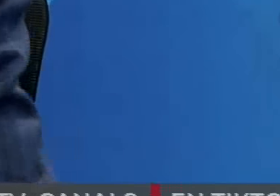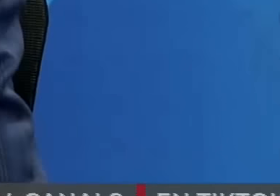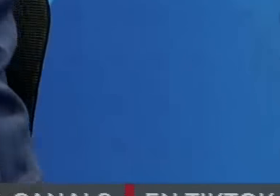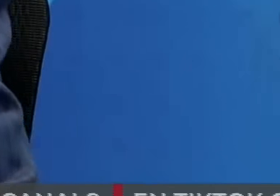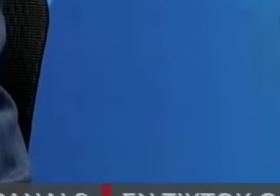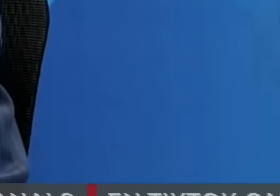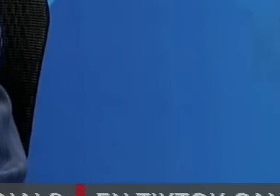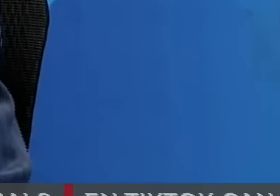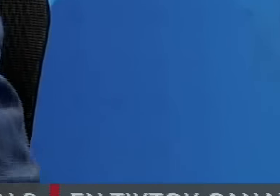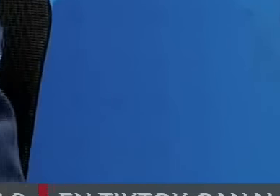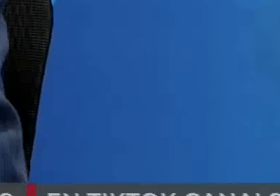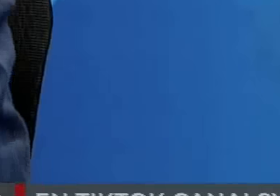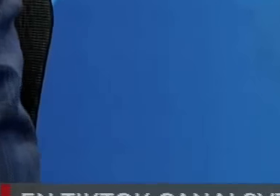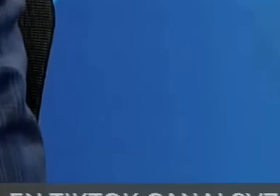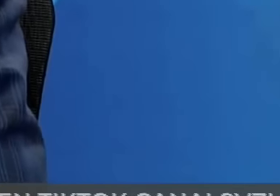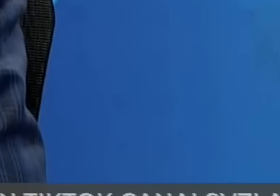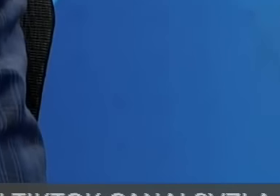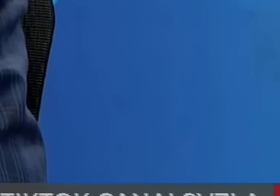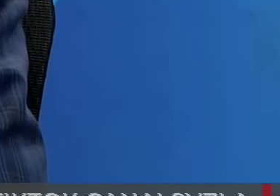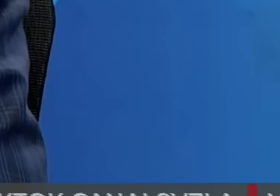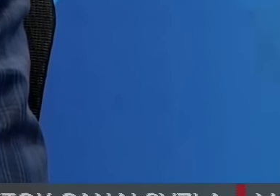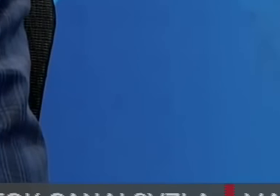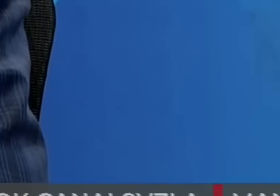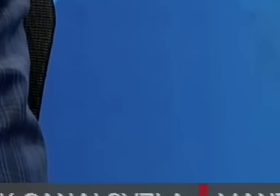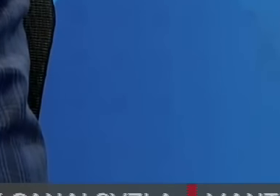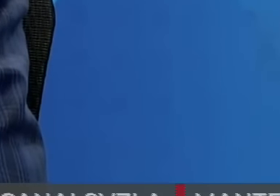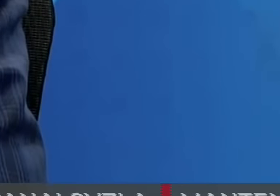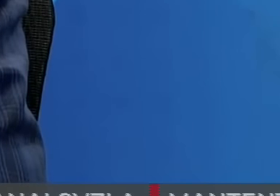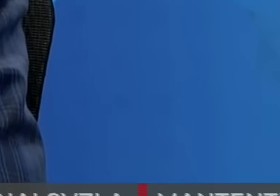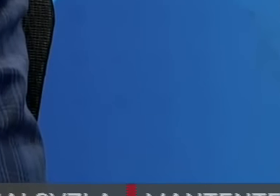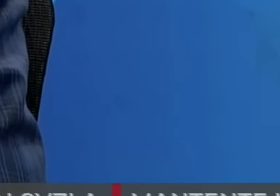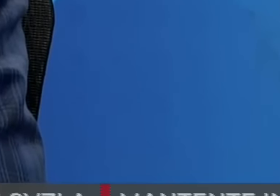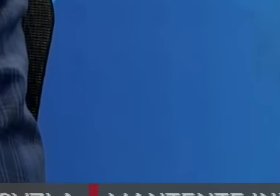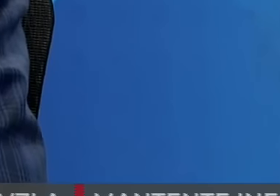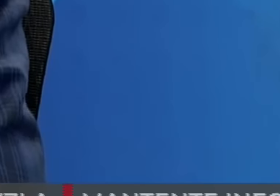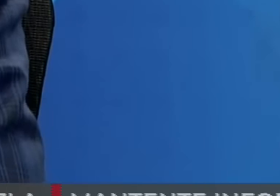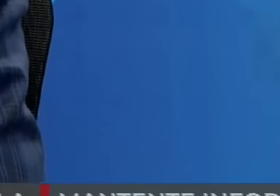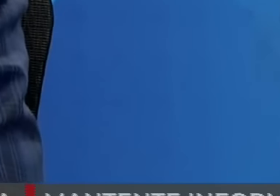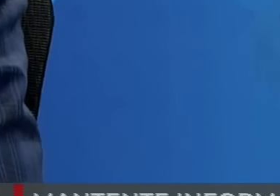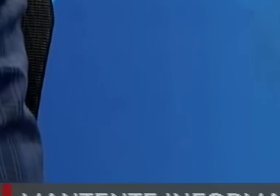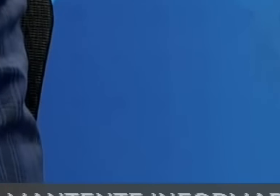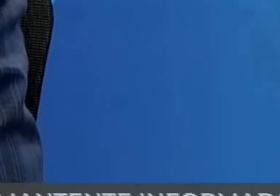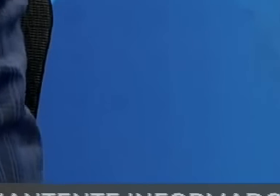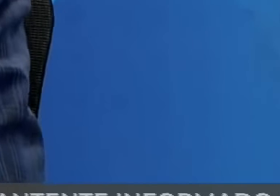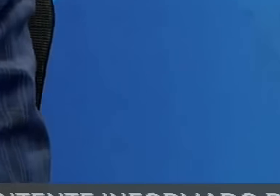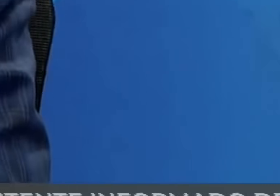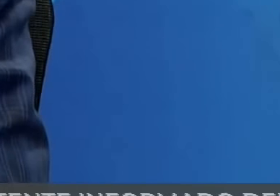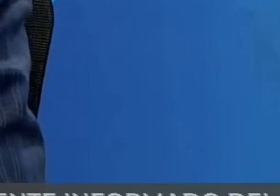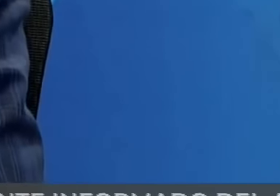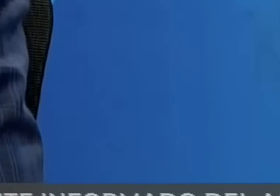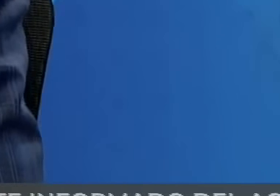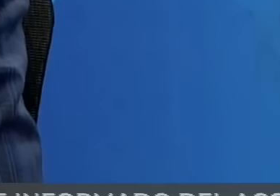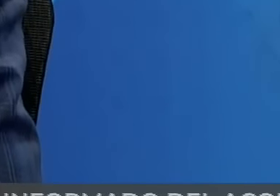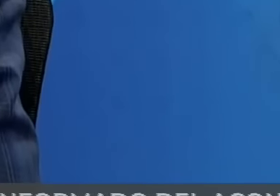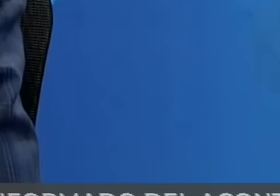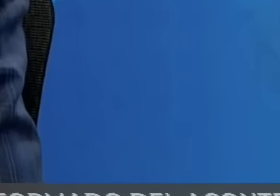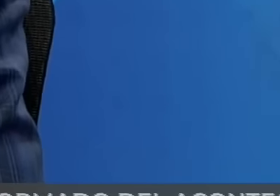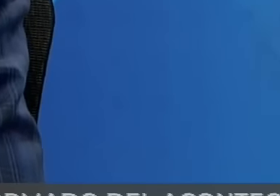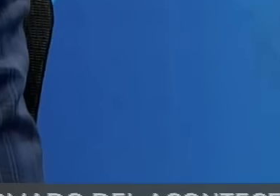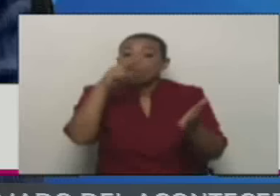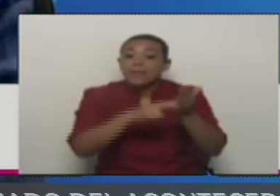las mujeres, tenga su expresión en esos 6.000 comunas 2028, que hoy